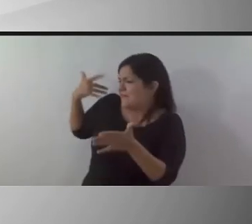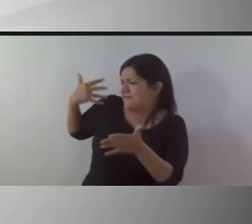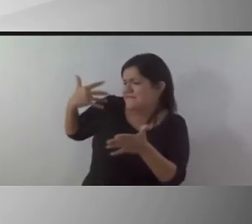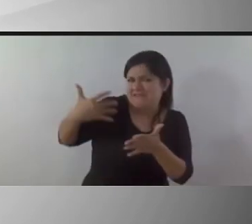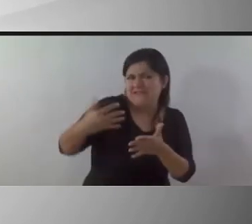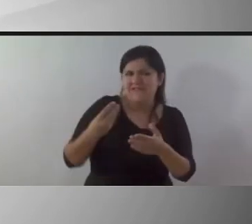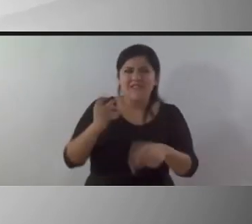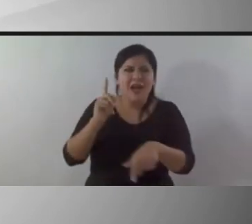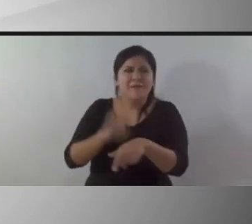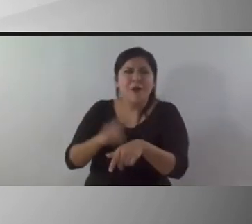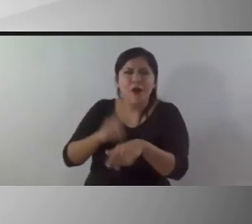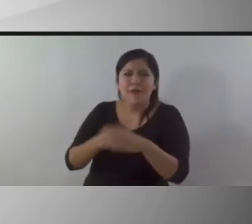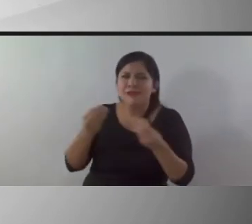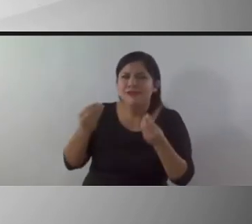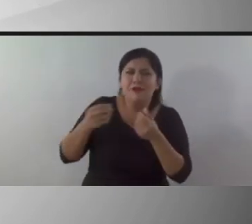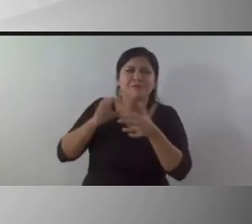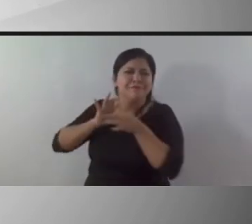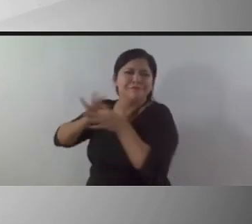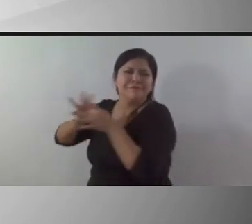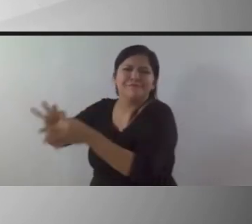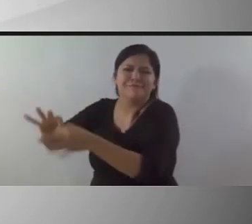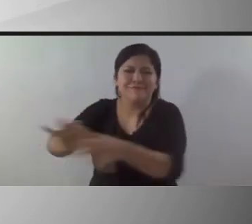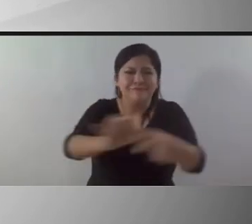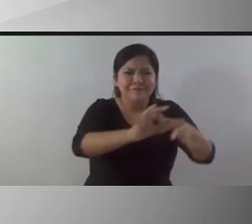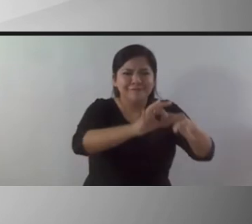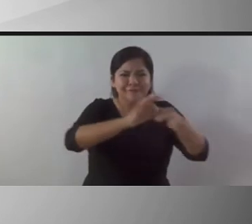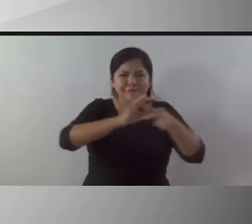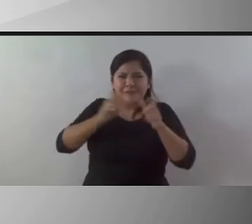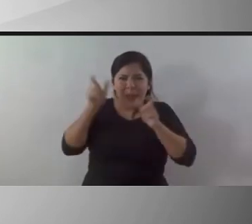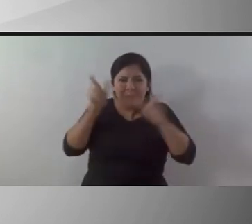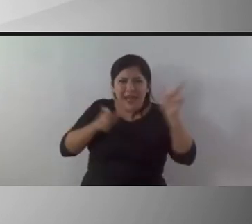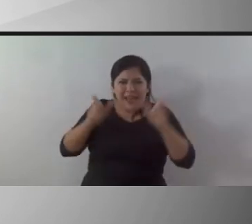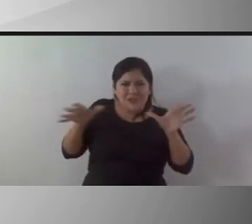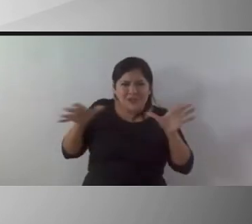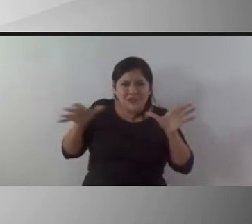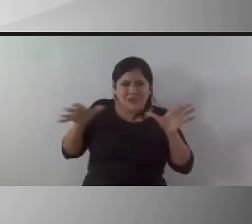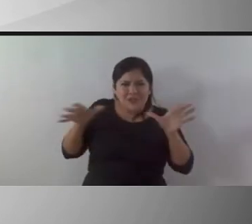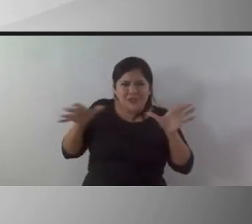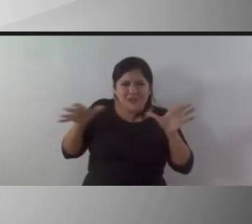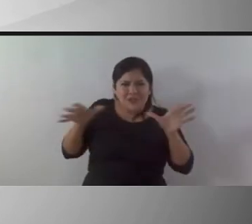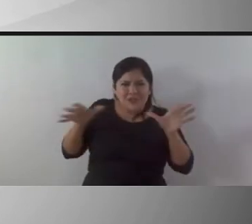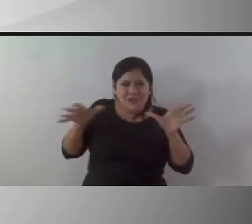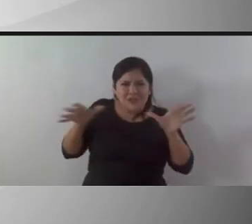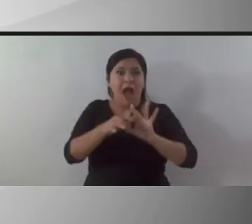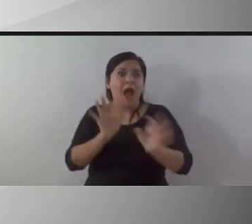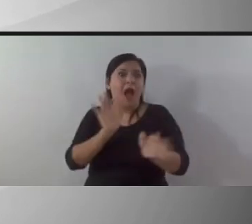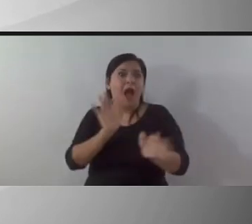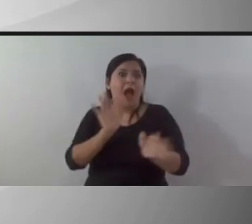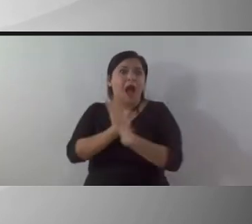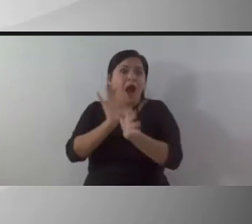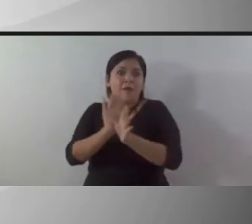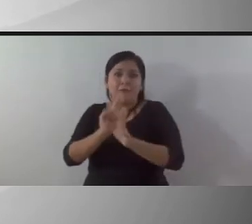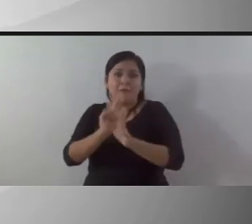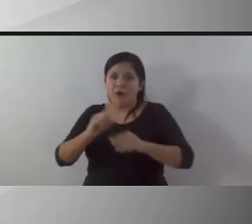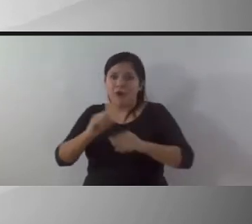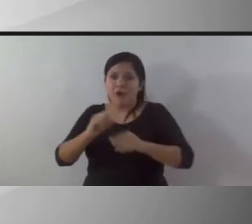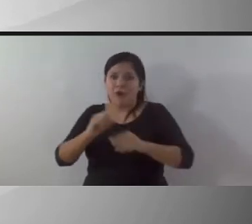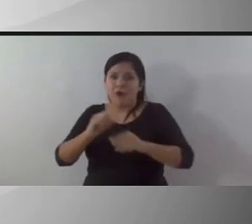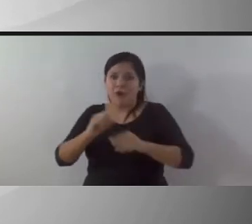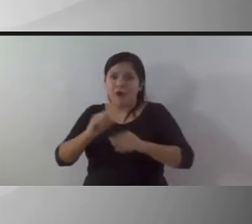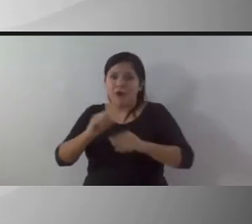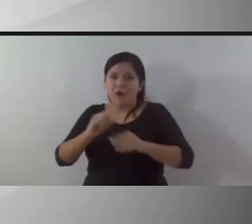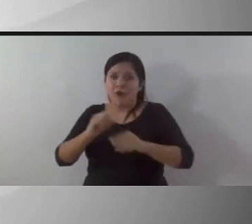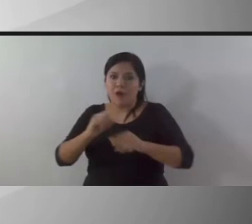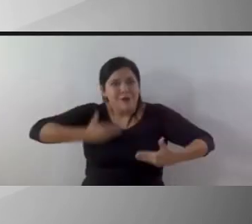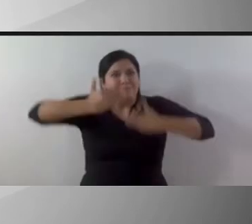de fraternidad fueron los momentos que mayores posibilidades tuvieron los seres humanos de